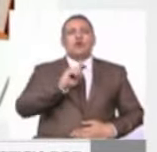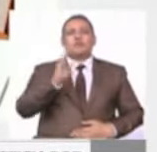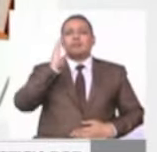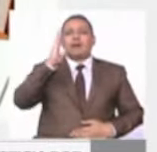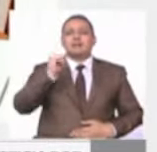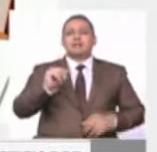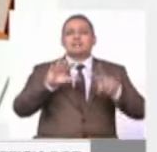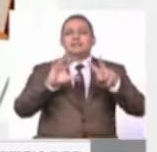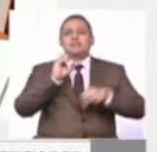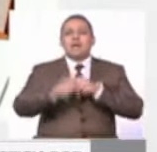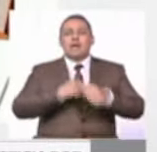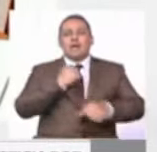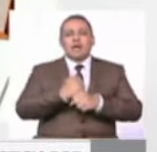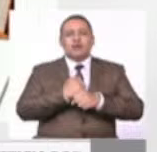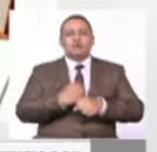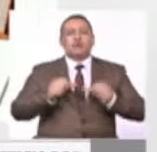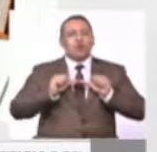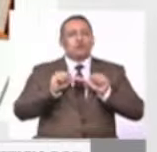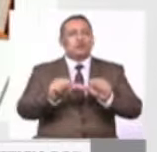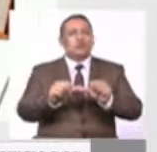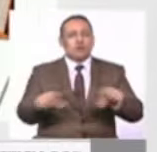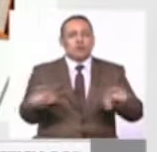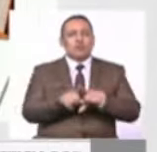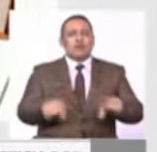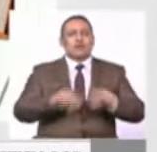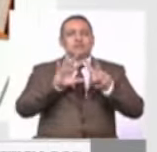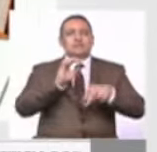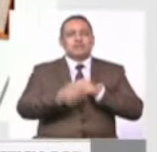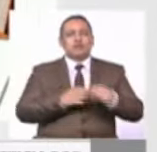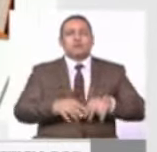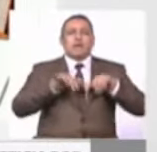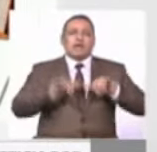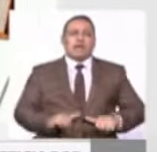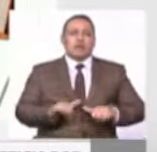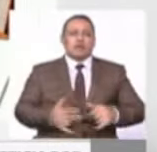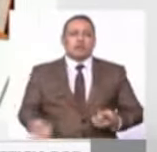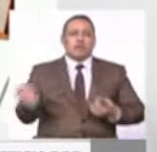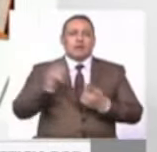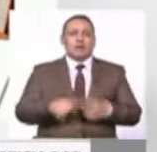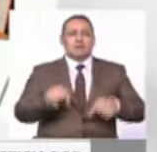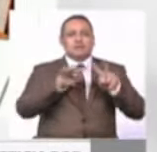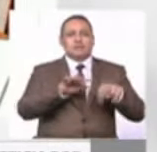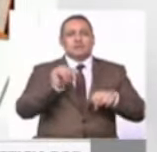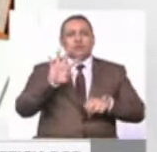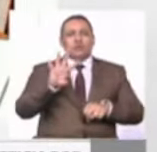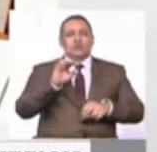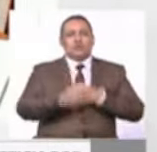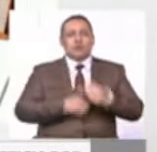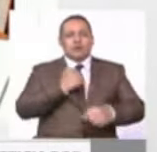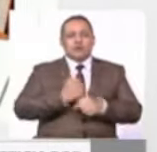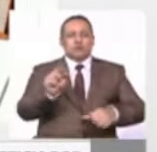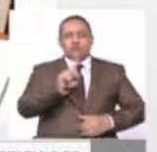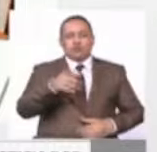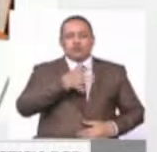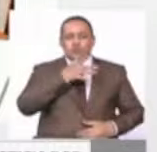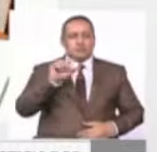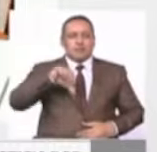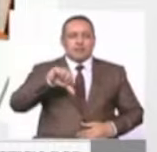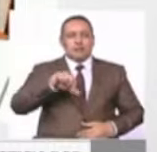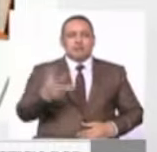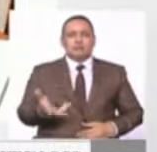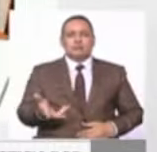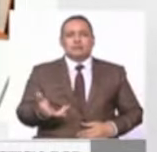7 años porque mi ratifica a los 7 años y por tanto me quedo pues hasta los 74 años eso no tiene